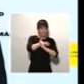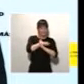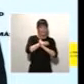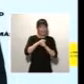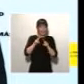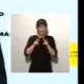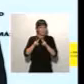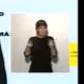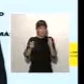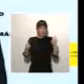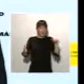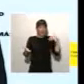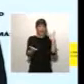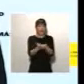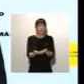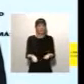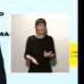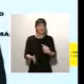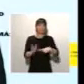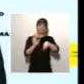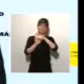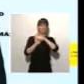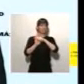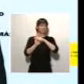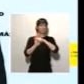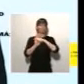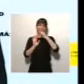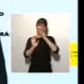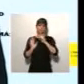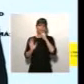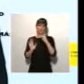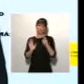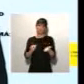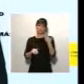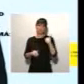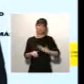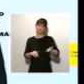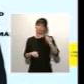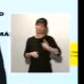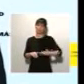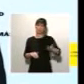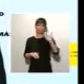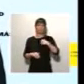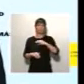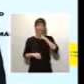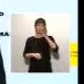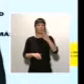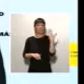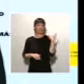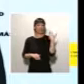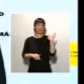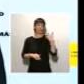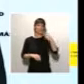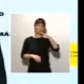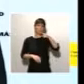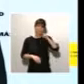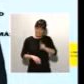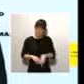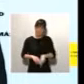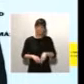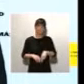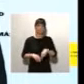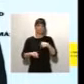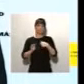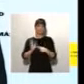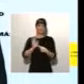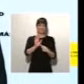contemplamos que íbamos a necesitar más. Y, por esto, hace ya un mes lo que planteamos es que era